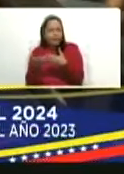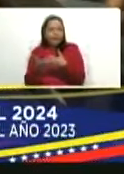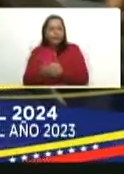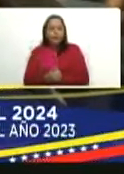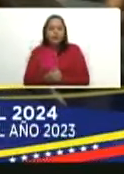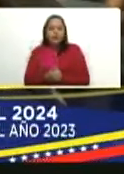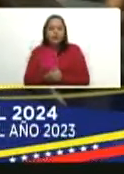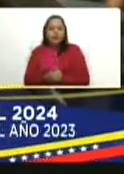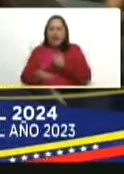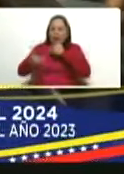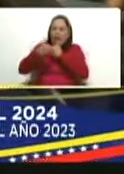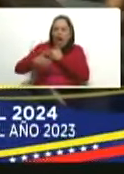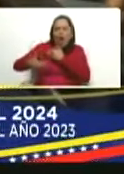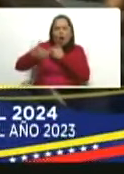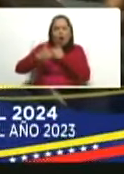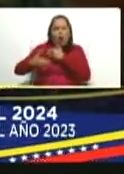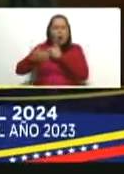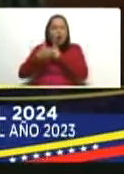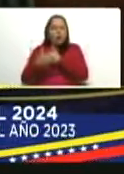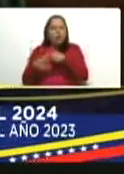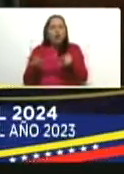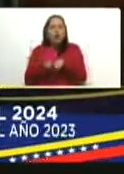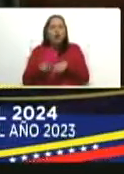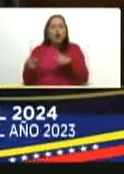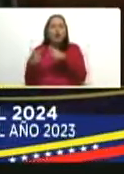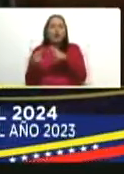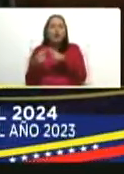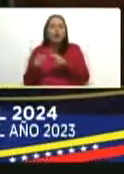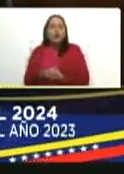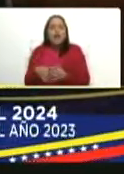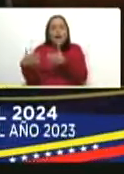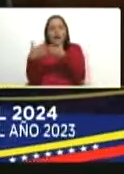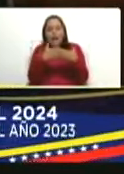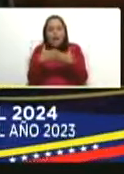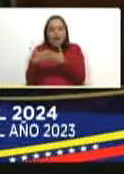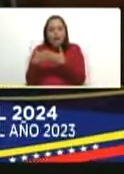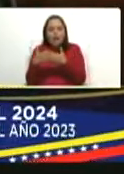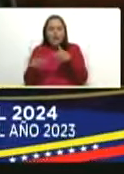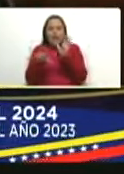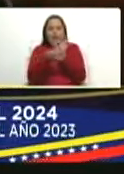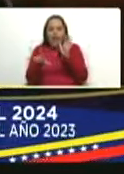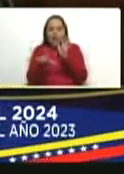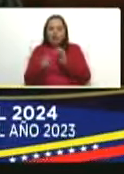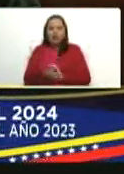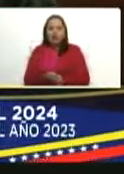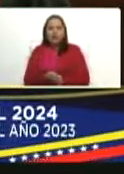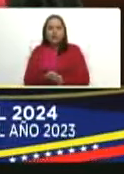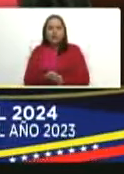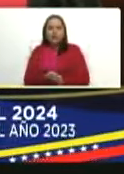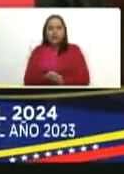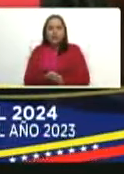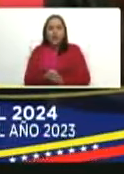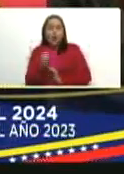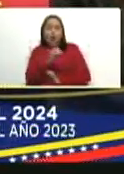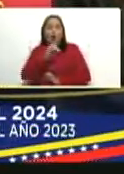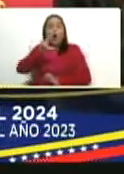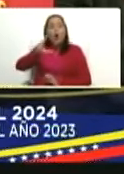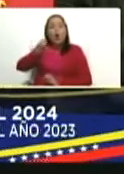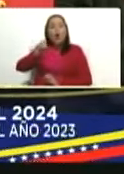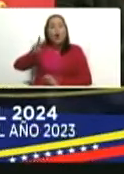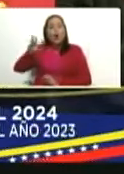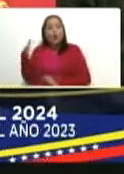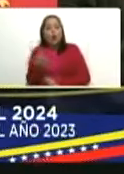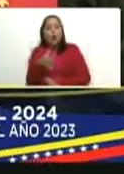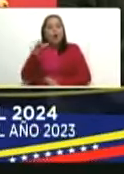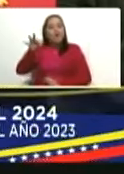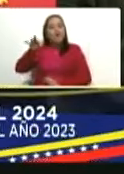de agresión, conocida como guerra jurídica o como lawfare, es un